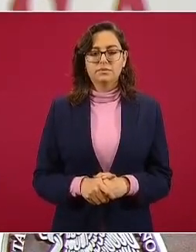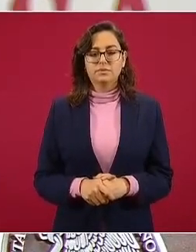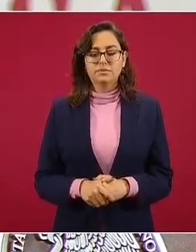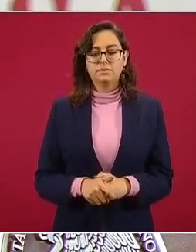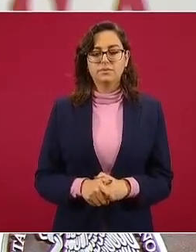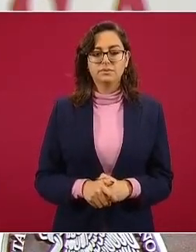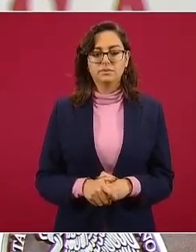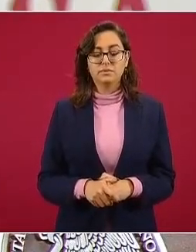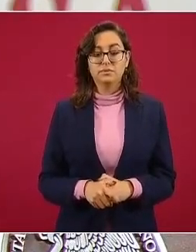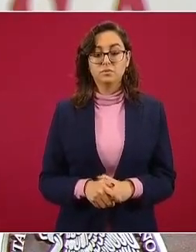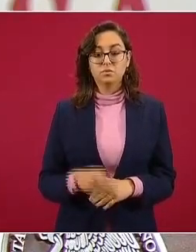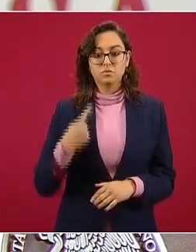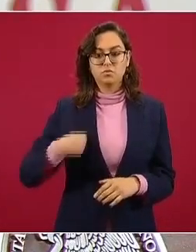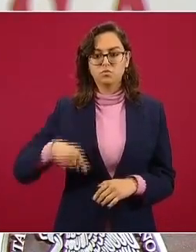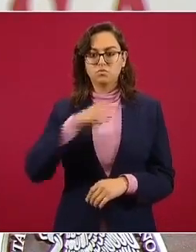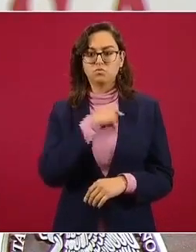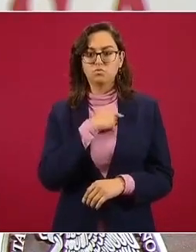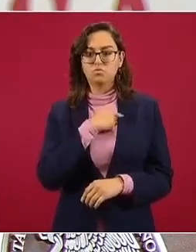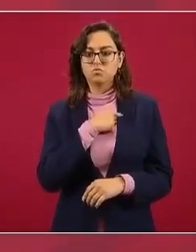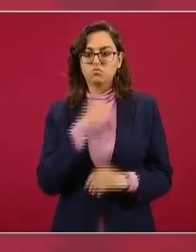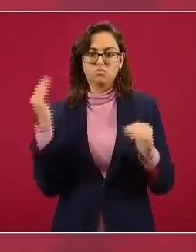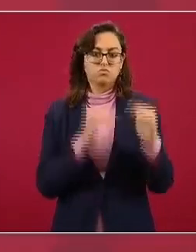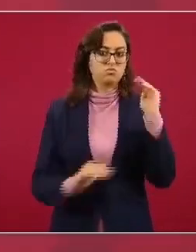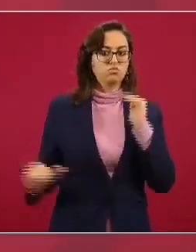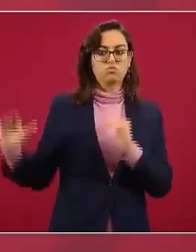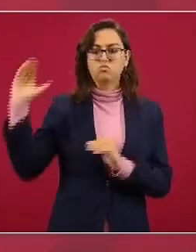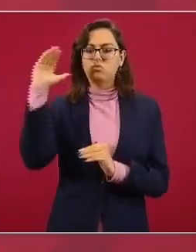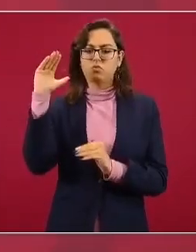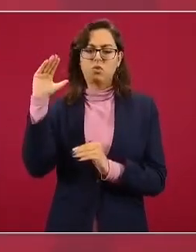más que nadie, pero tampoco somos menos que nadie.